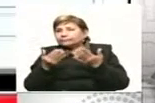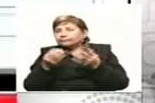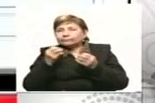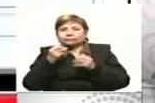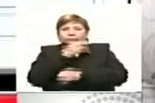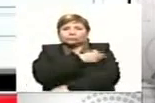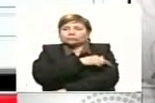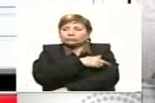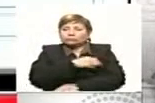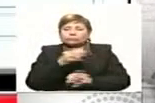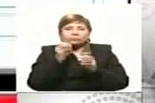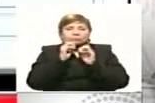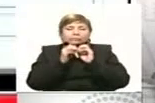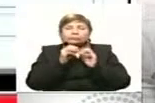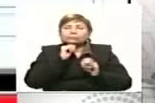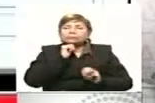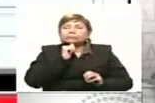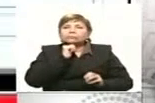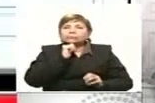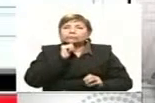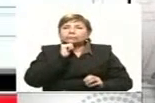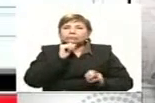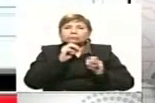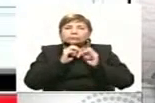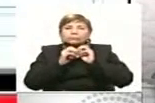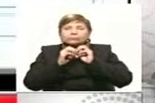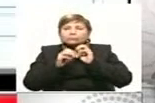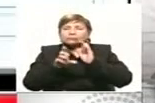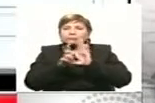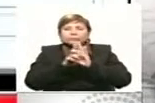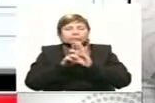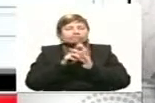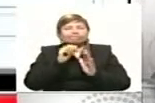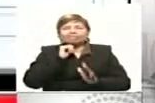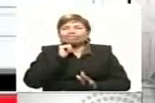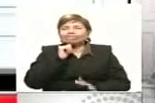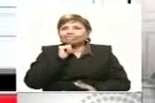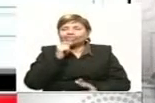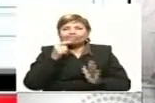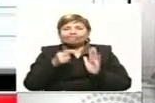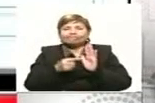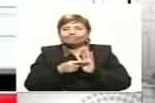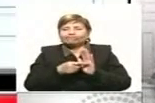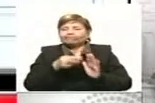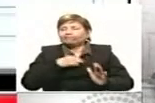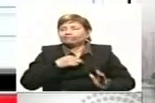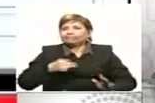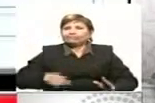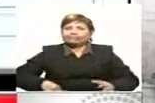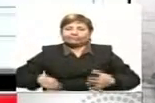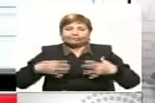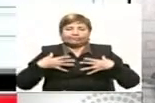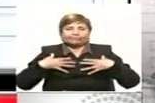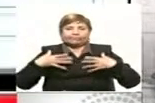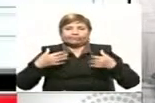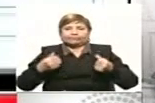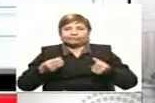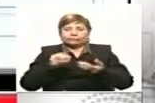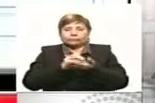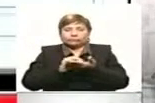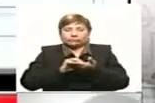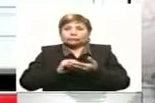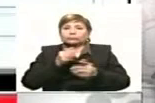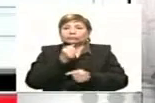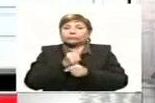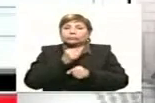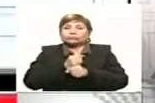tenemos totalmente resuelto desde el punto de vista legislativo. Todavía, como señalaba, el Ministerio de Salud está adscrito al Ministerio